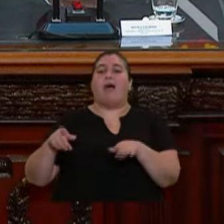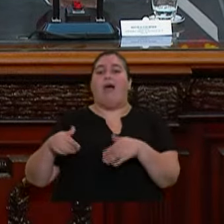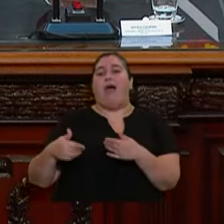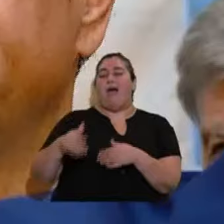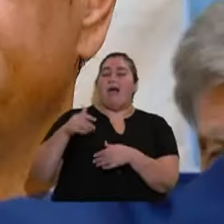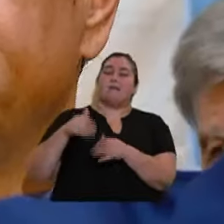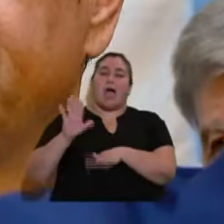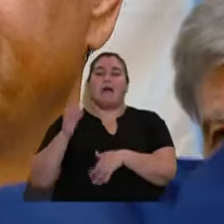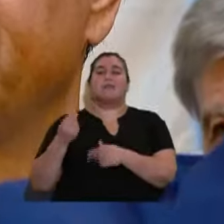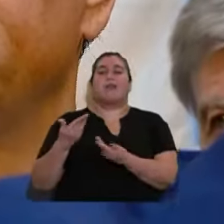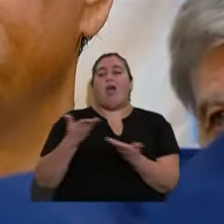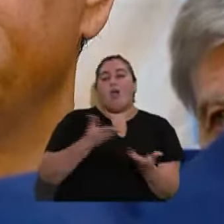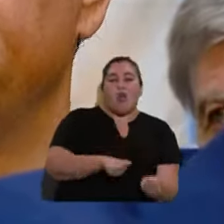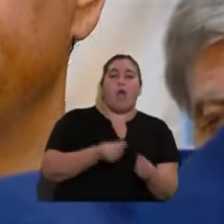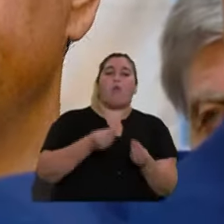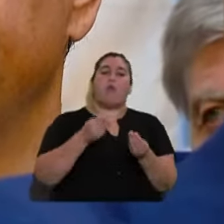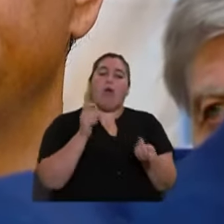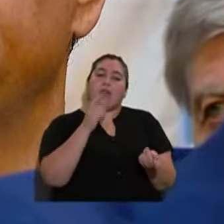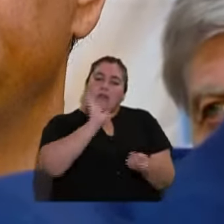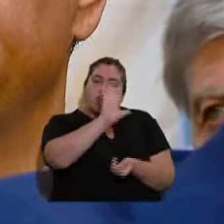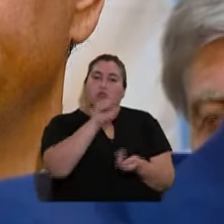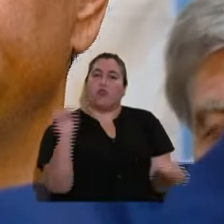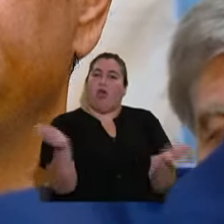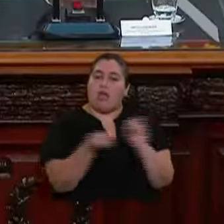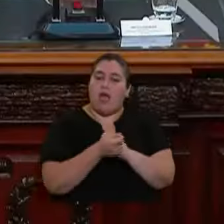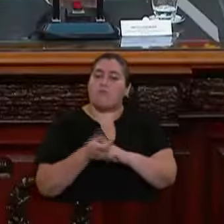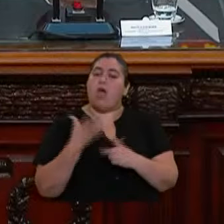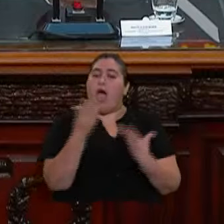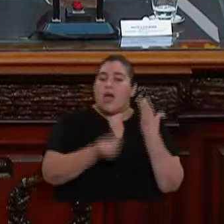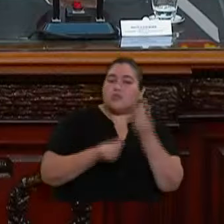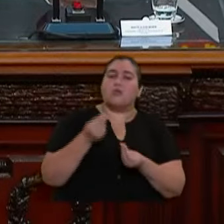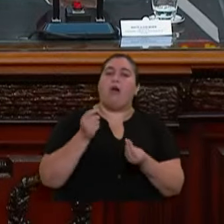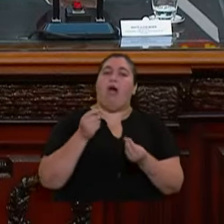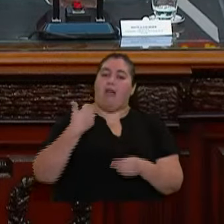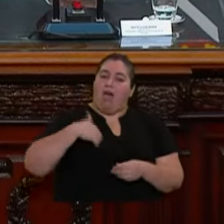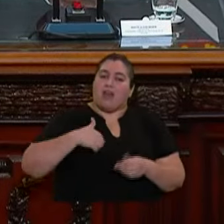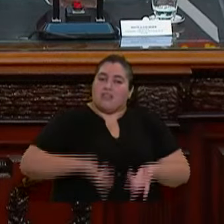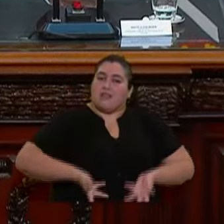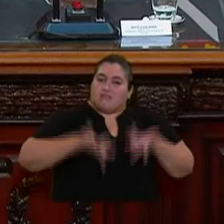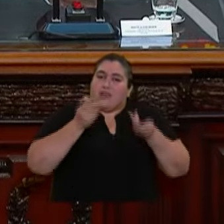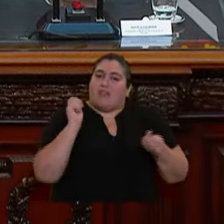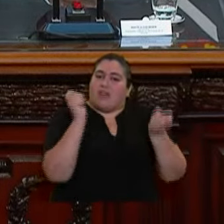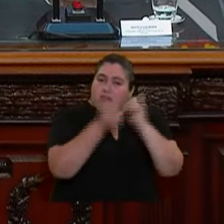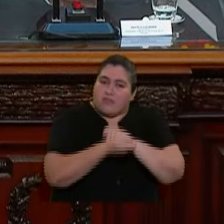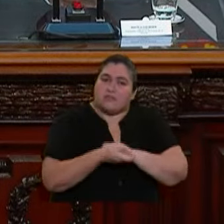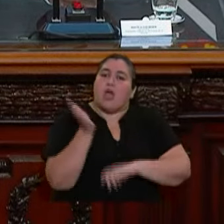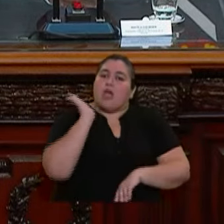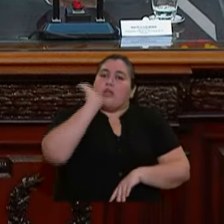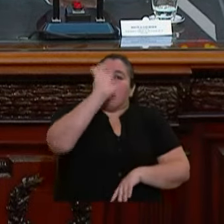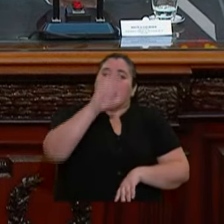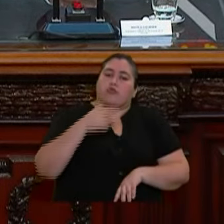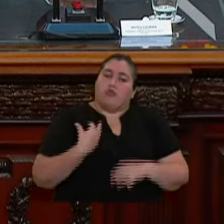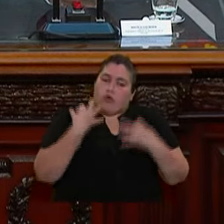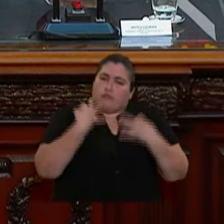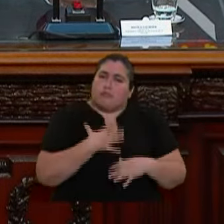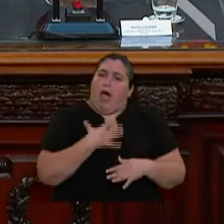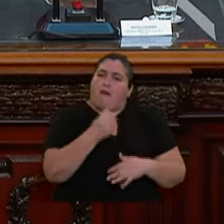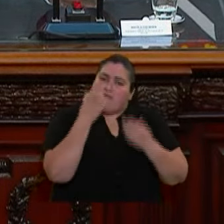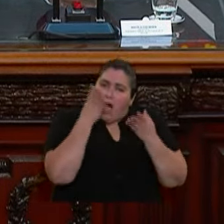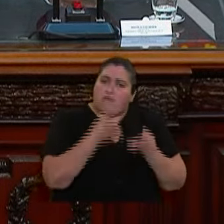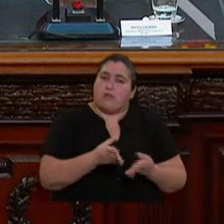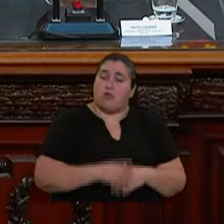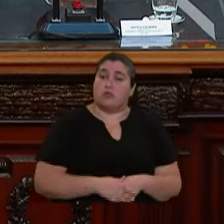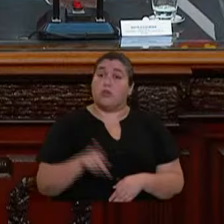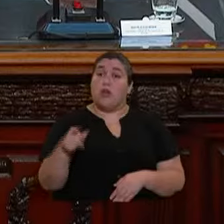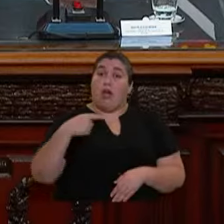lado, colaborar con nuestra misión del cambio, ayudarnos a transformar el país y pasar a la posteridad como patriotas. Si eligen